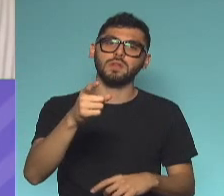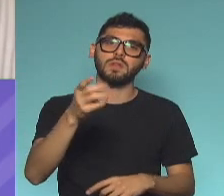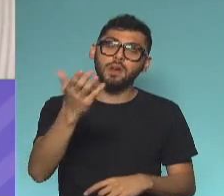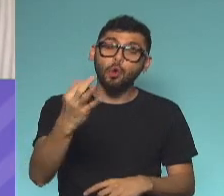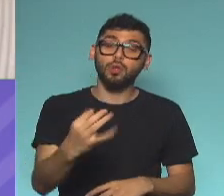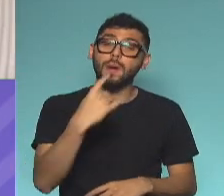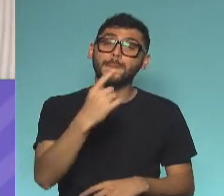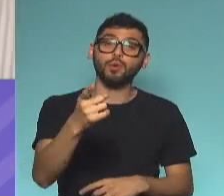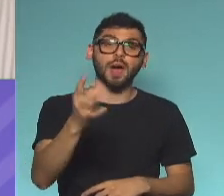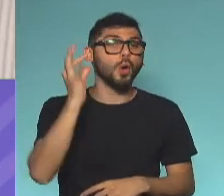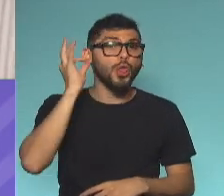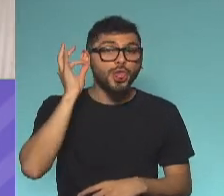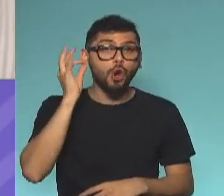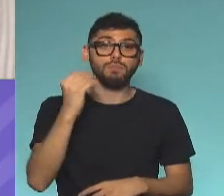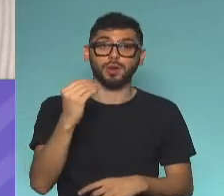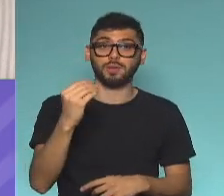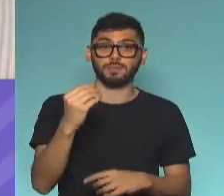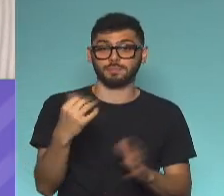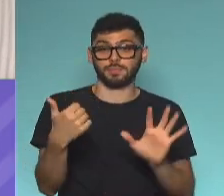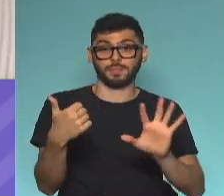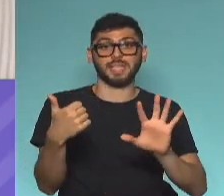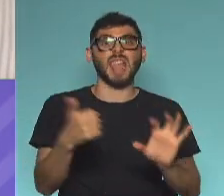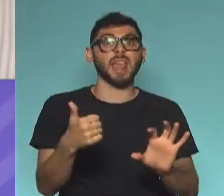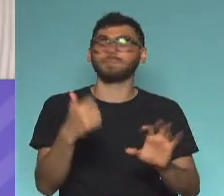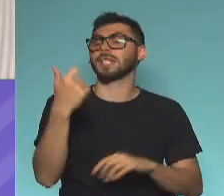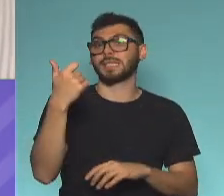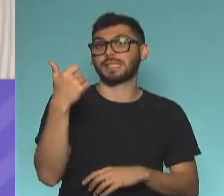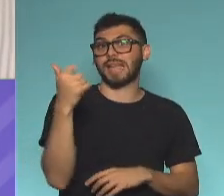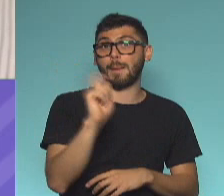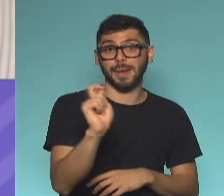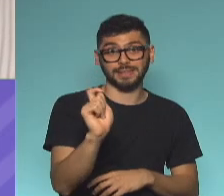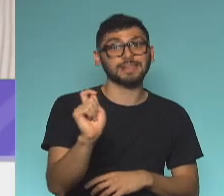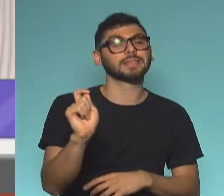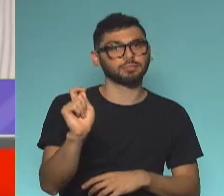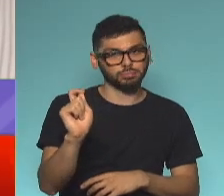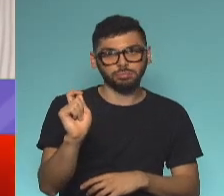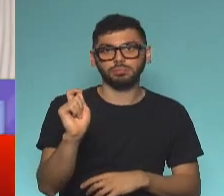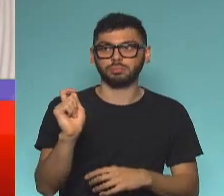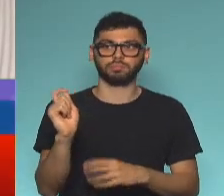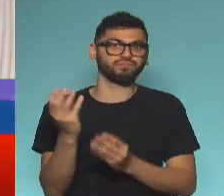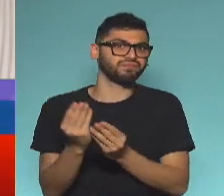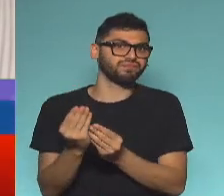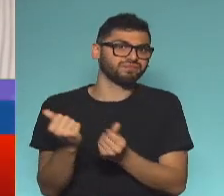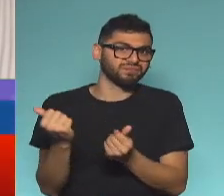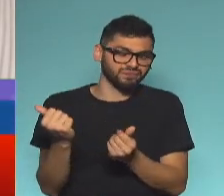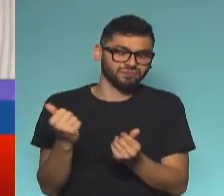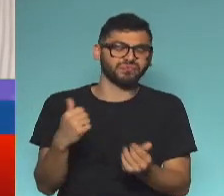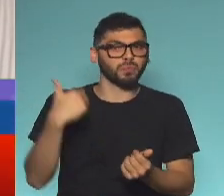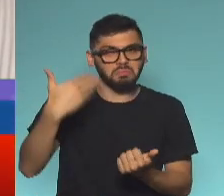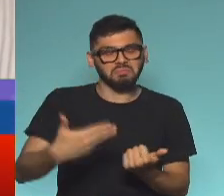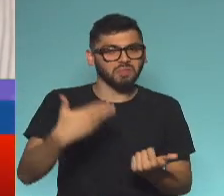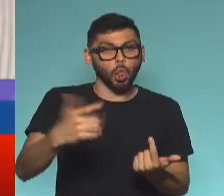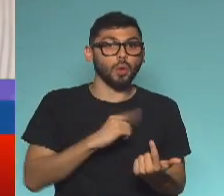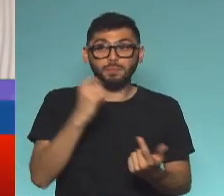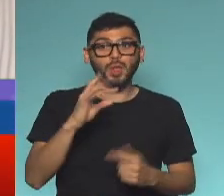Te iba a preguntar por Diego, porque se cumplen 6 meses de su ausencia. Para muchos, cada día duele más. Pablo, incluso